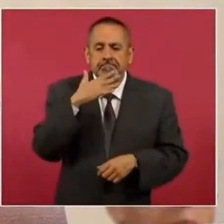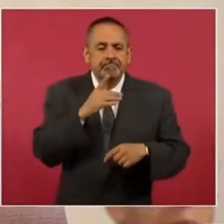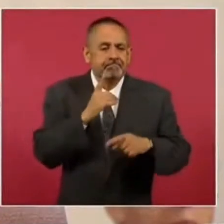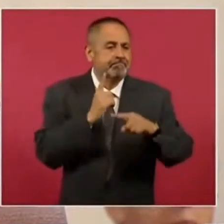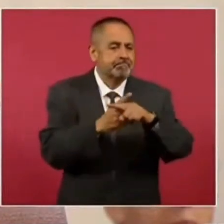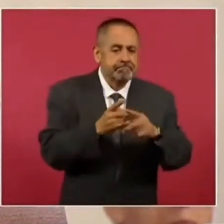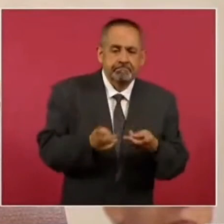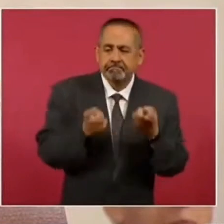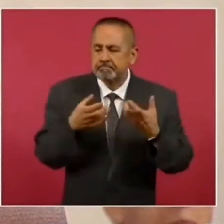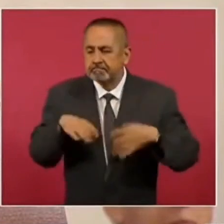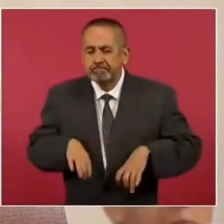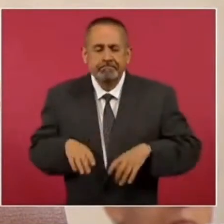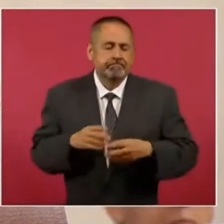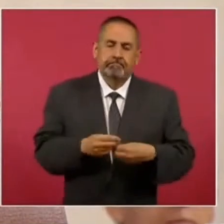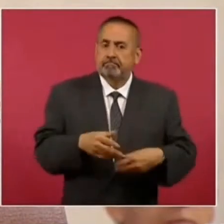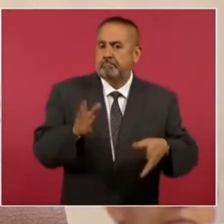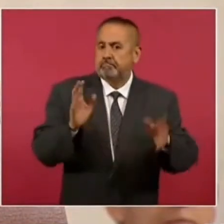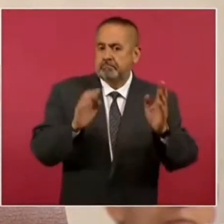porque